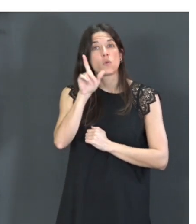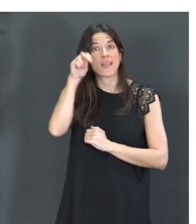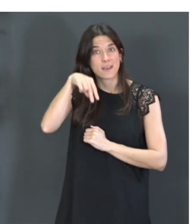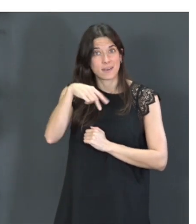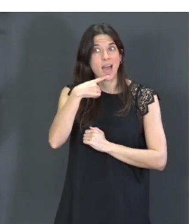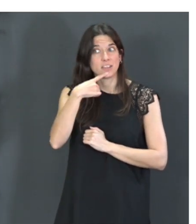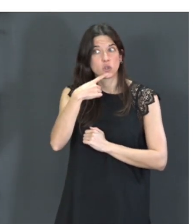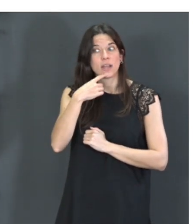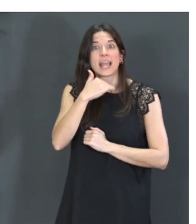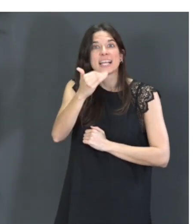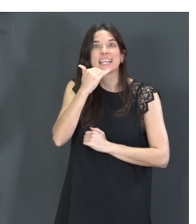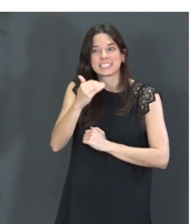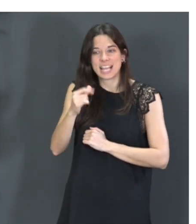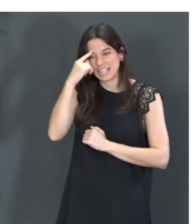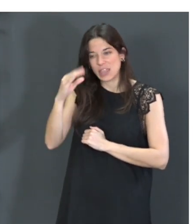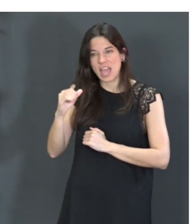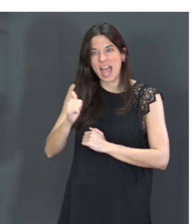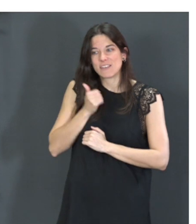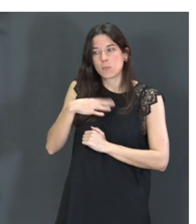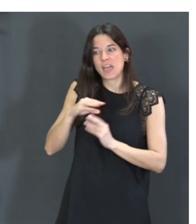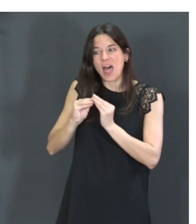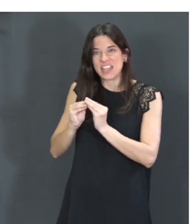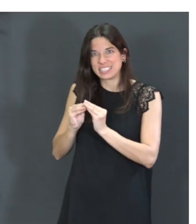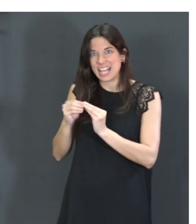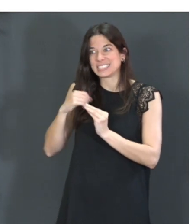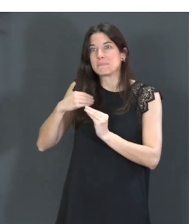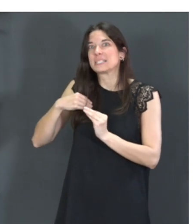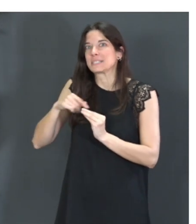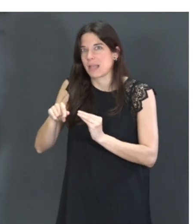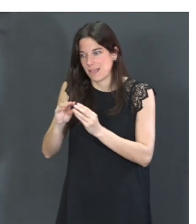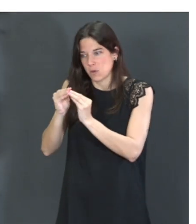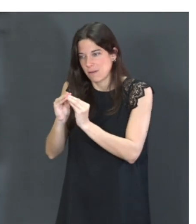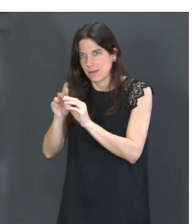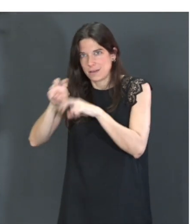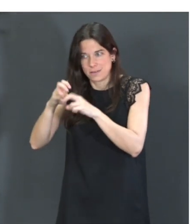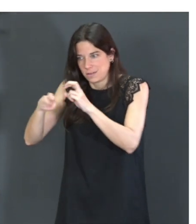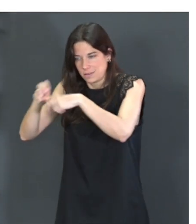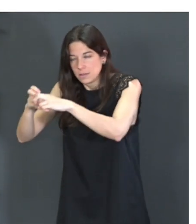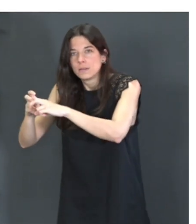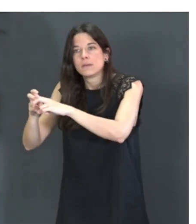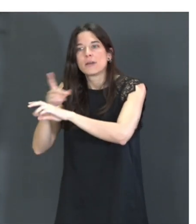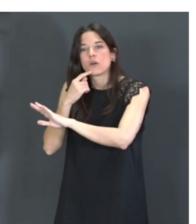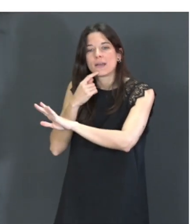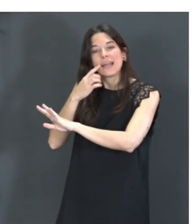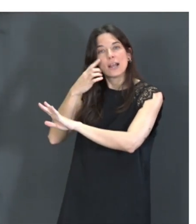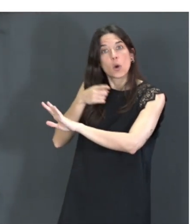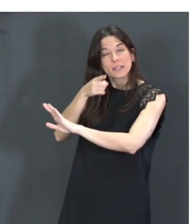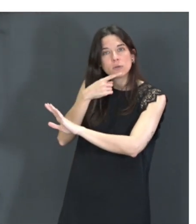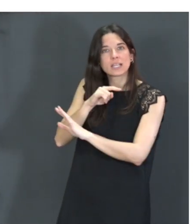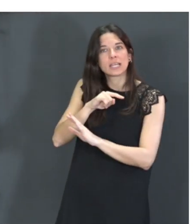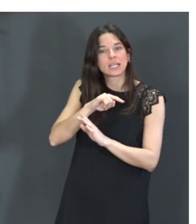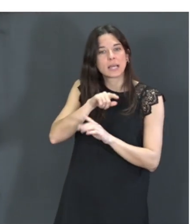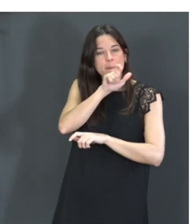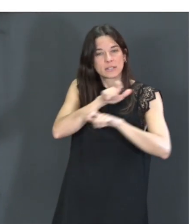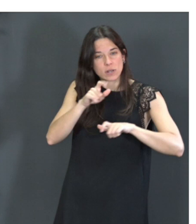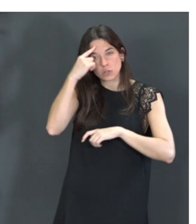hacer a sí misma, ¿no? Pero sobre todo con las nuevas tecnologías es el punto de que estén adaptadas a las necesidades reales de las personas